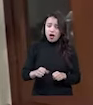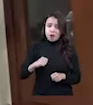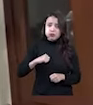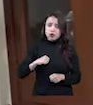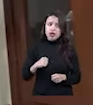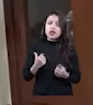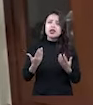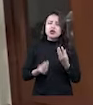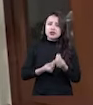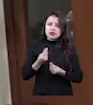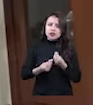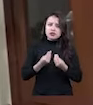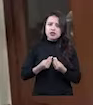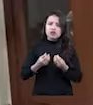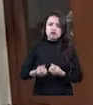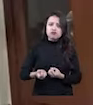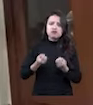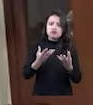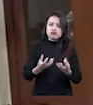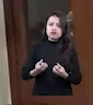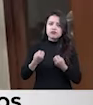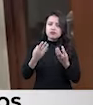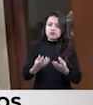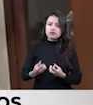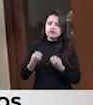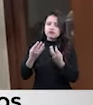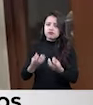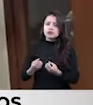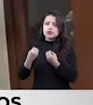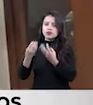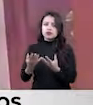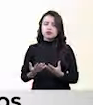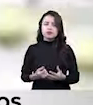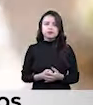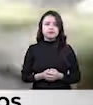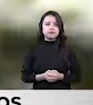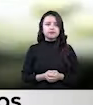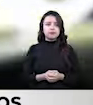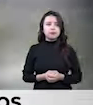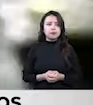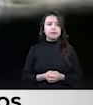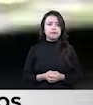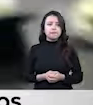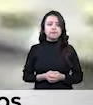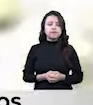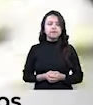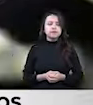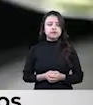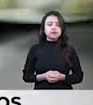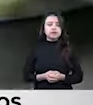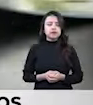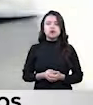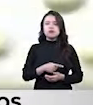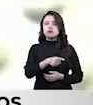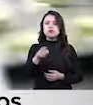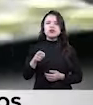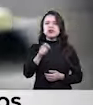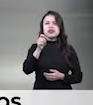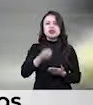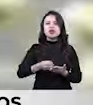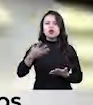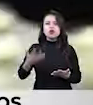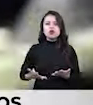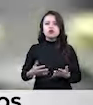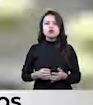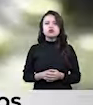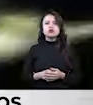venido recibiendo en el tiempo, está siendo insuficiente. ¿Por qué él tiene que estar hablando de costos si